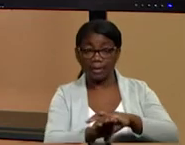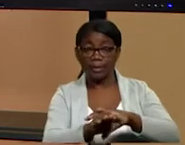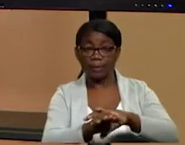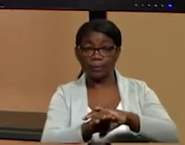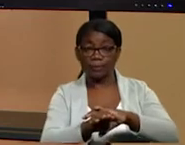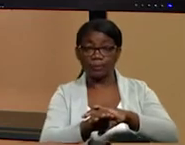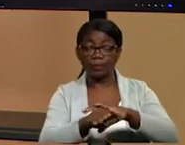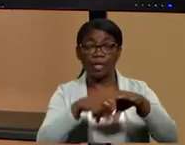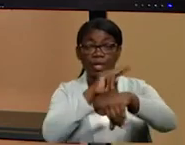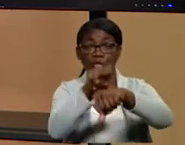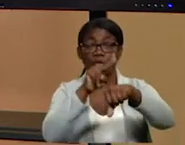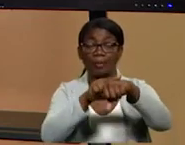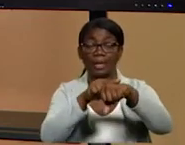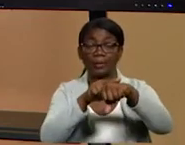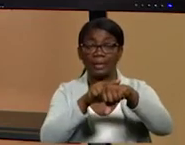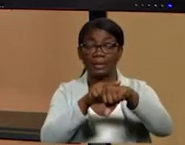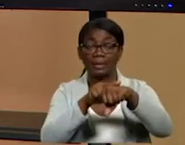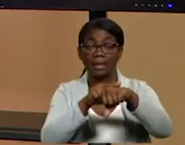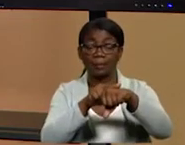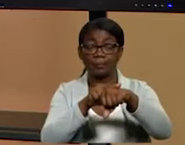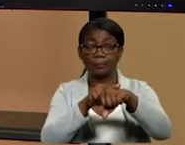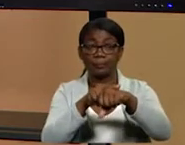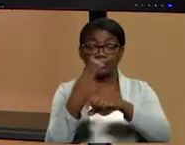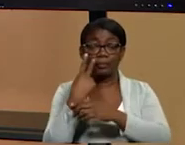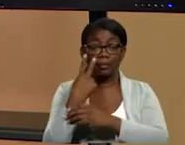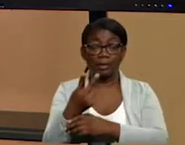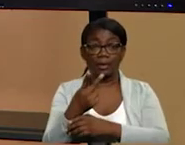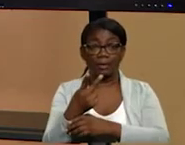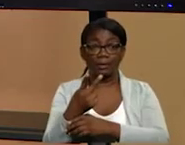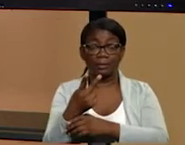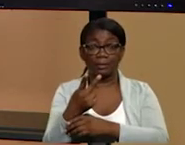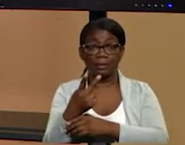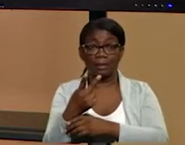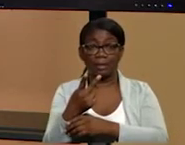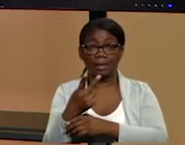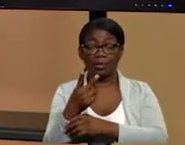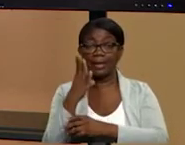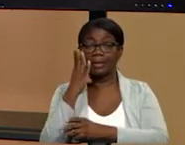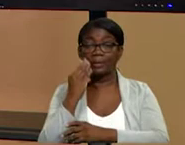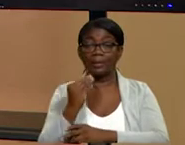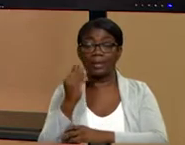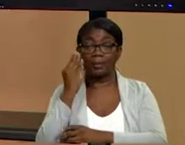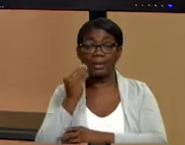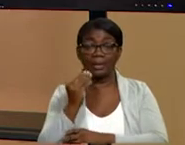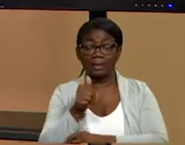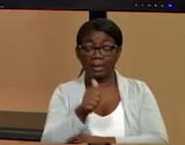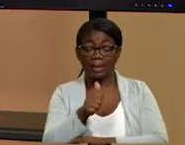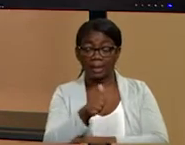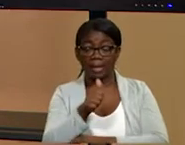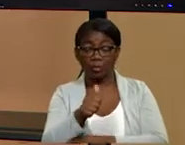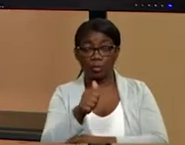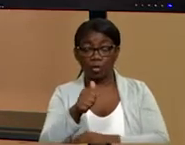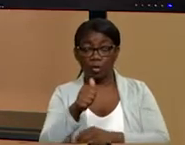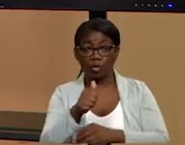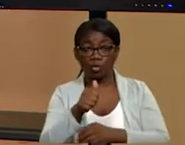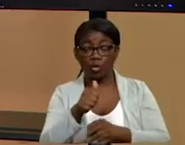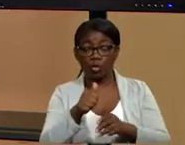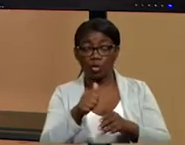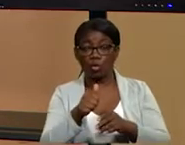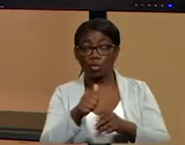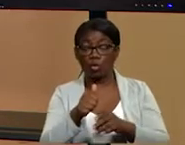normalmente ejecuta acciones de acuerdo a lo que experimenta en sus entradas y él controla las